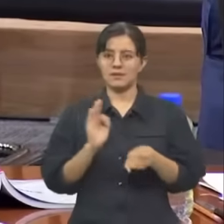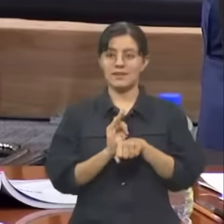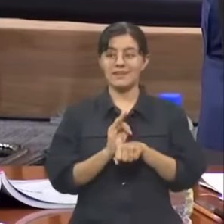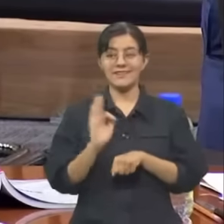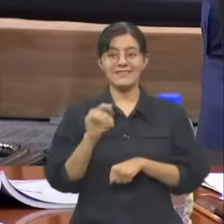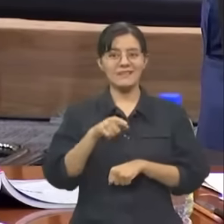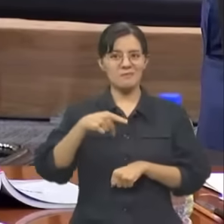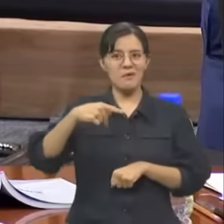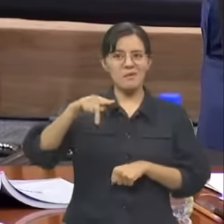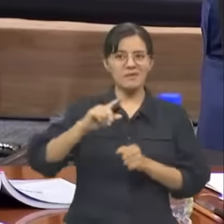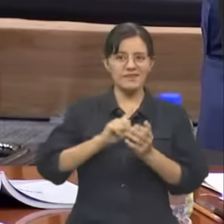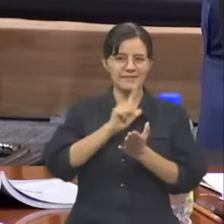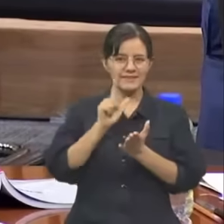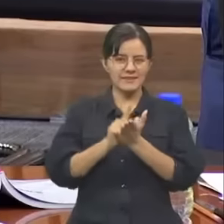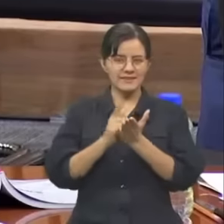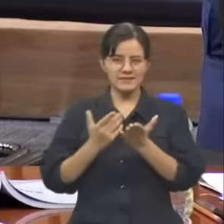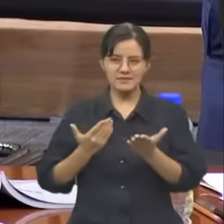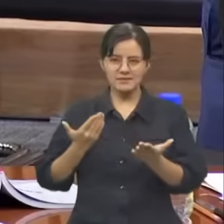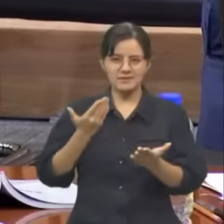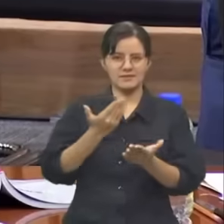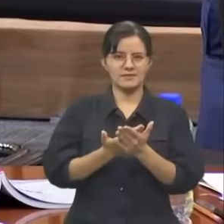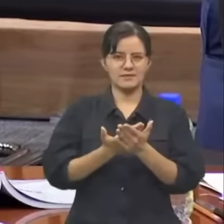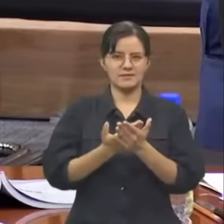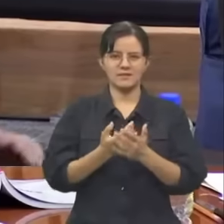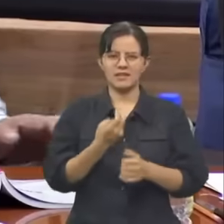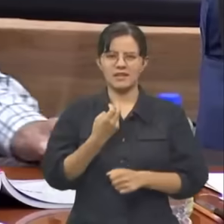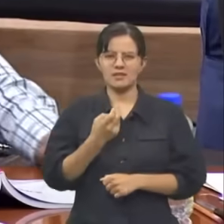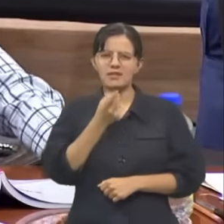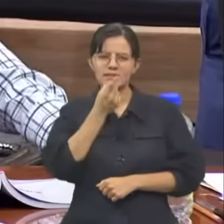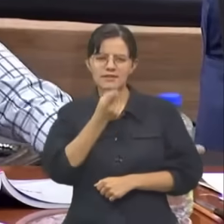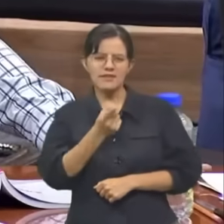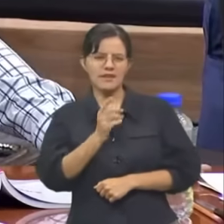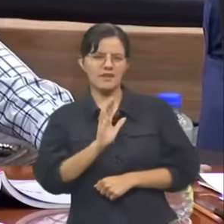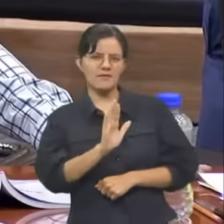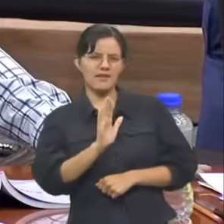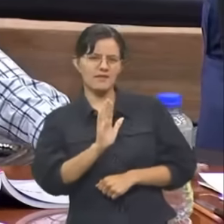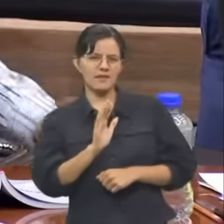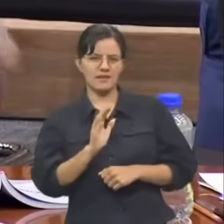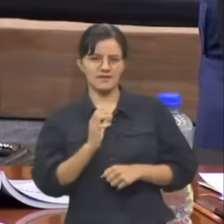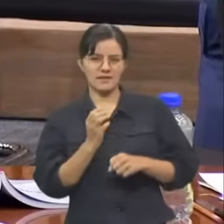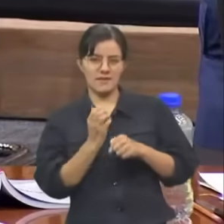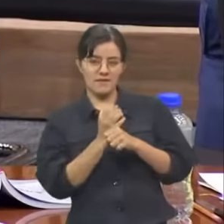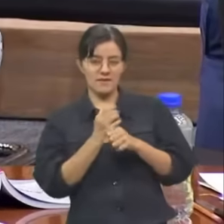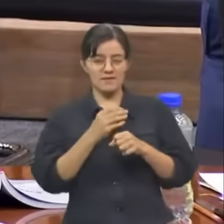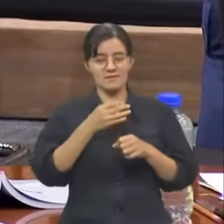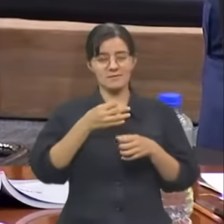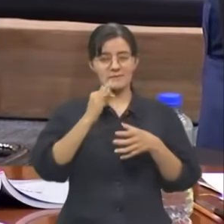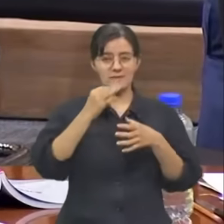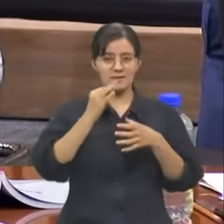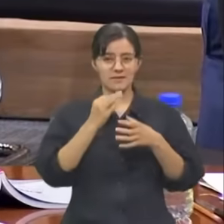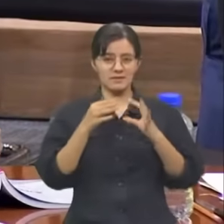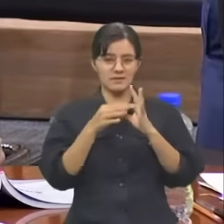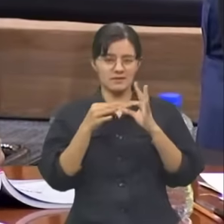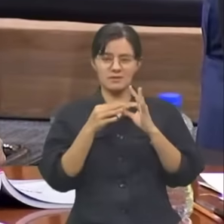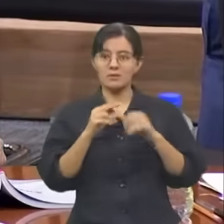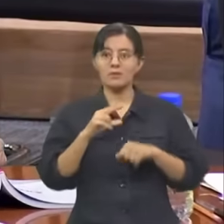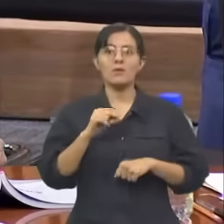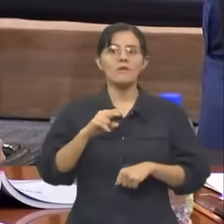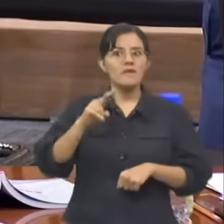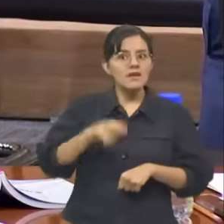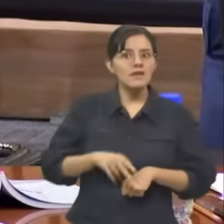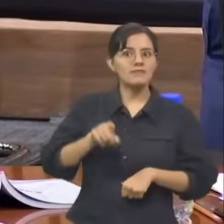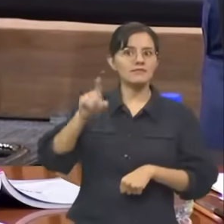reformas que no nás las amenazaron y las dijeron en un café que las presentaron formalmente ante las